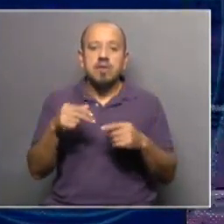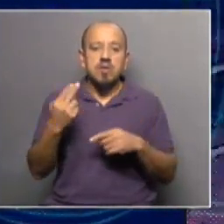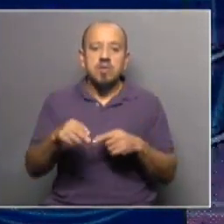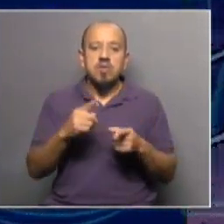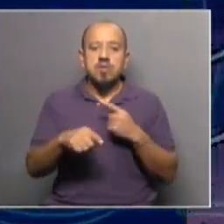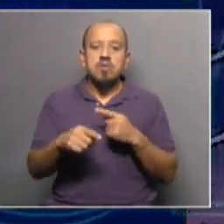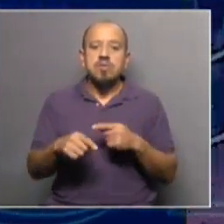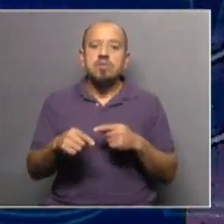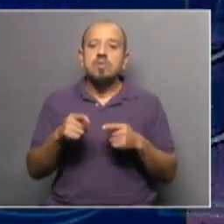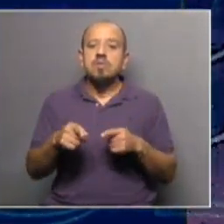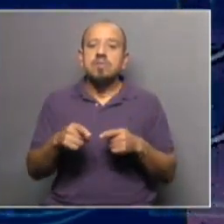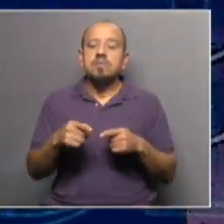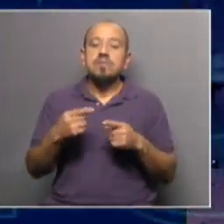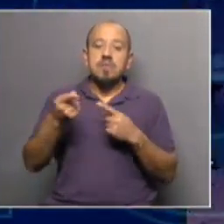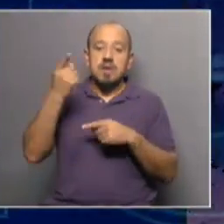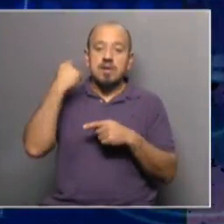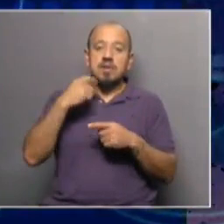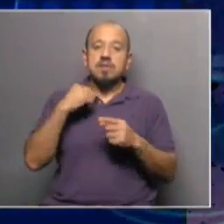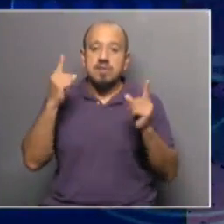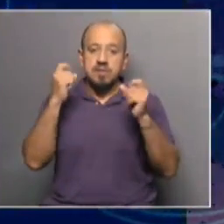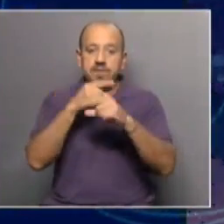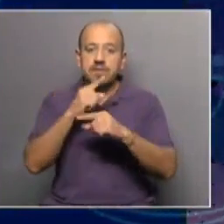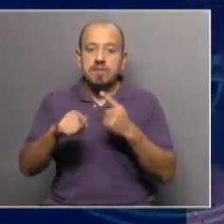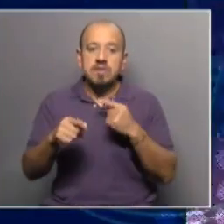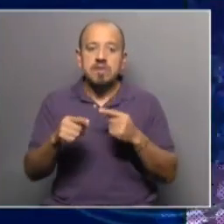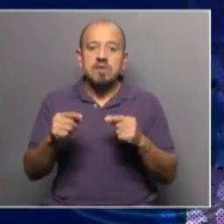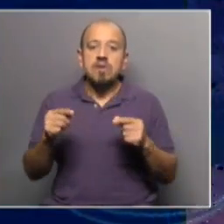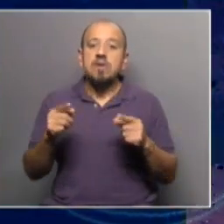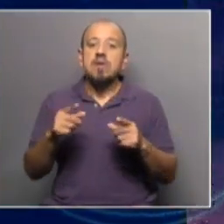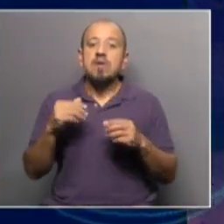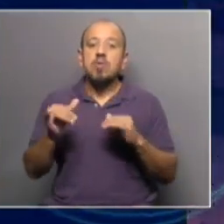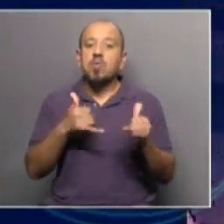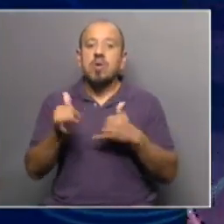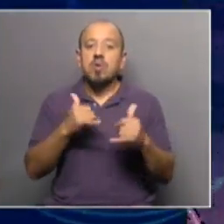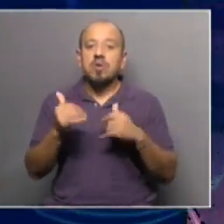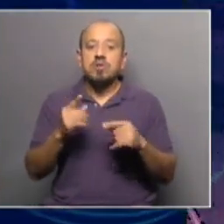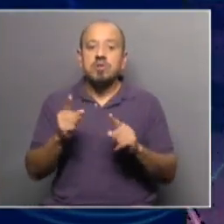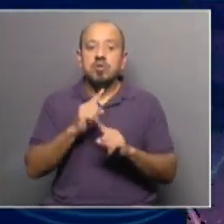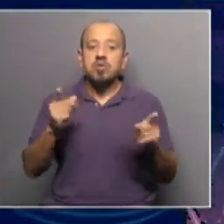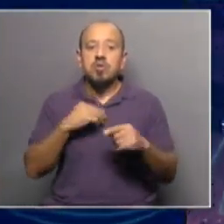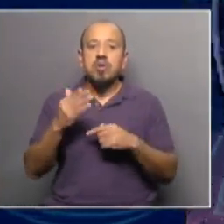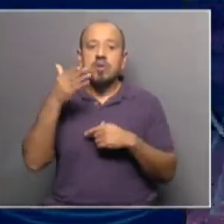que son cosas que de repente en otras épocas eran más difíciles de hacer, de que los jugadores tuvieran ese alcance, ese poder, esa voz,